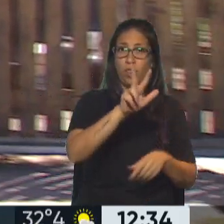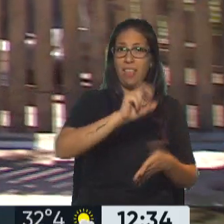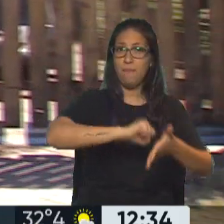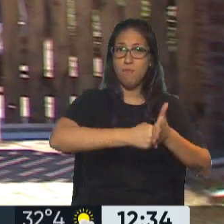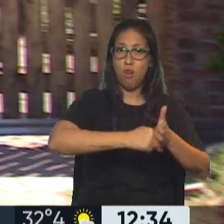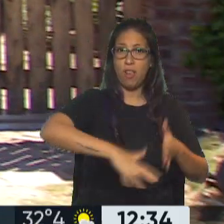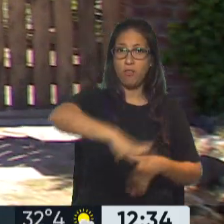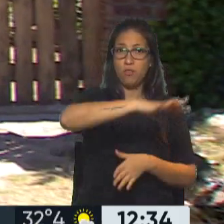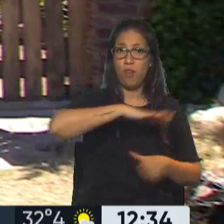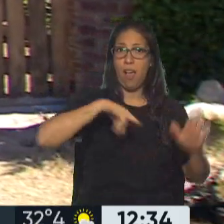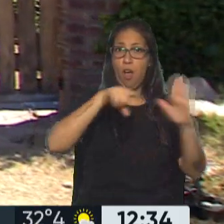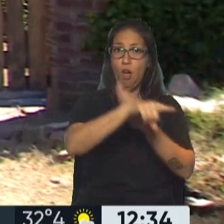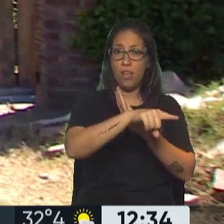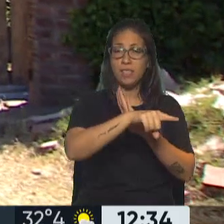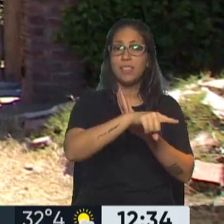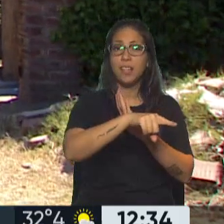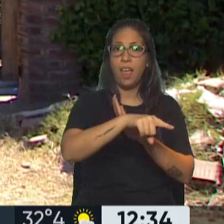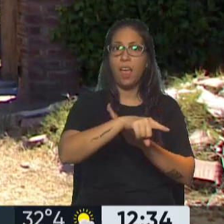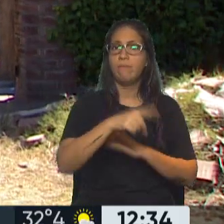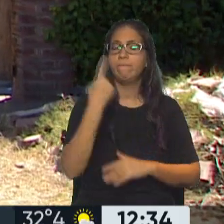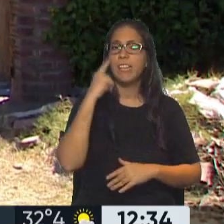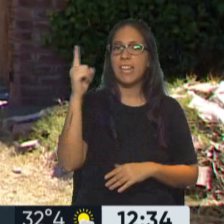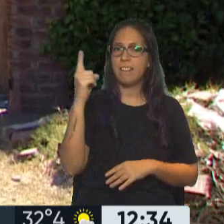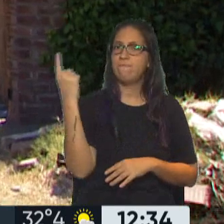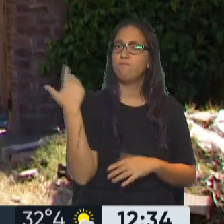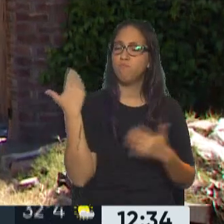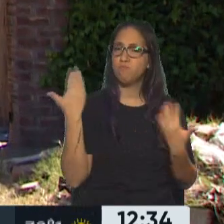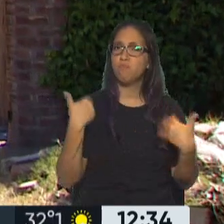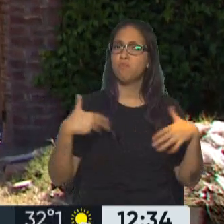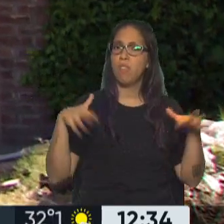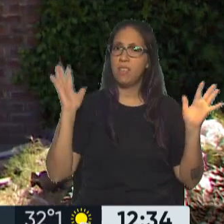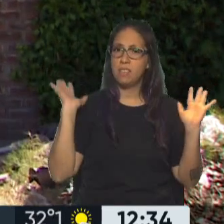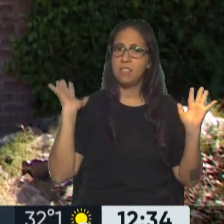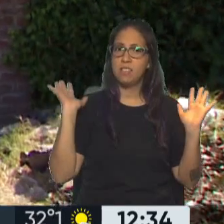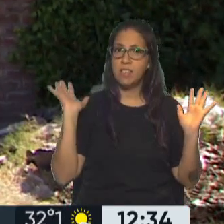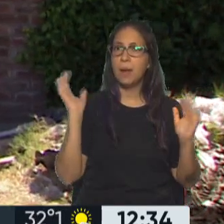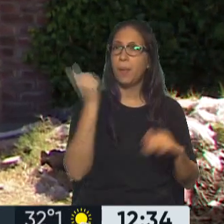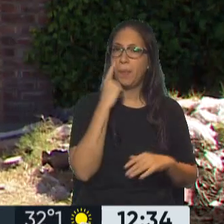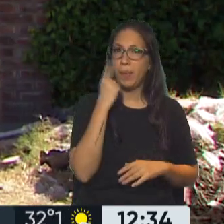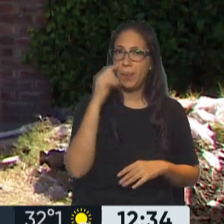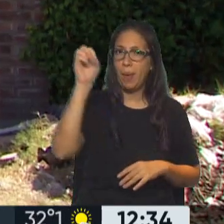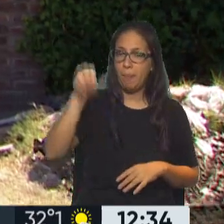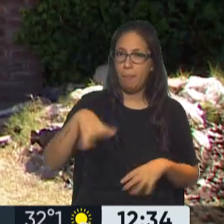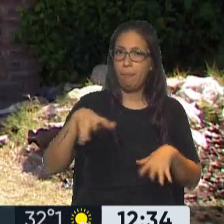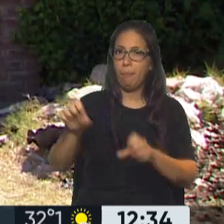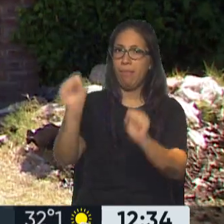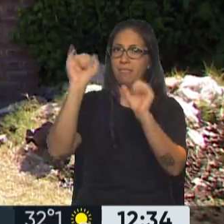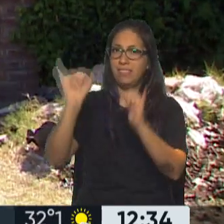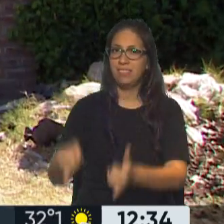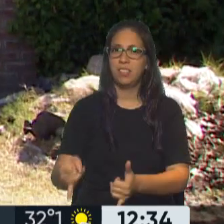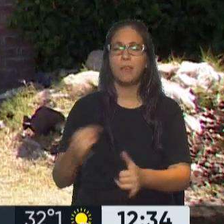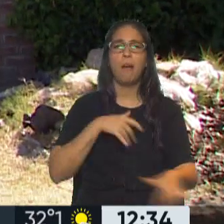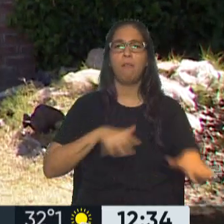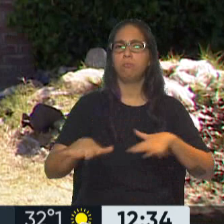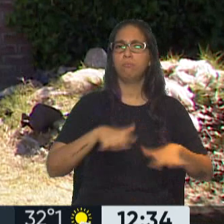de Moreno de la zona oeste del Gran Buenos Aires creen que hay altas posibilidades de volver a encontrarla con vida lo cierto Es que se moverán no